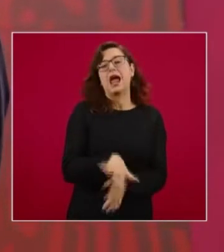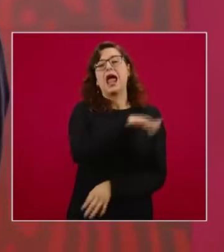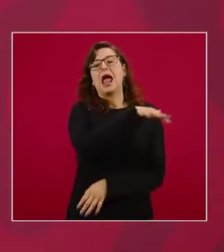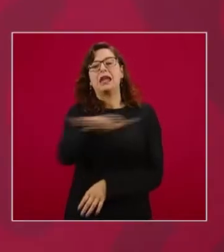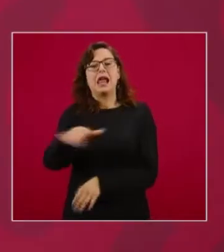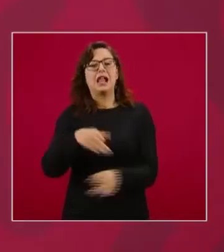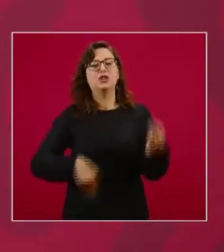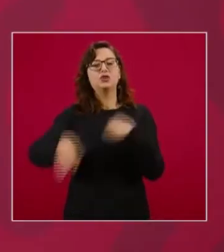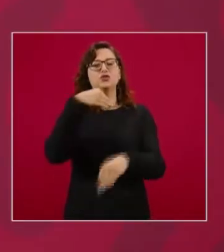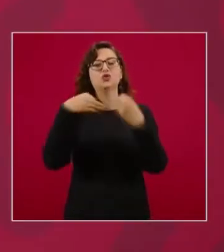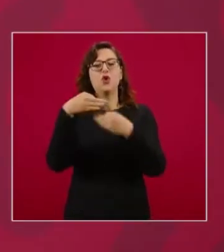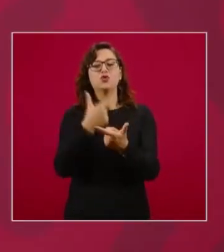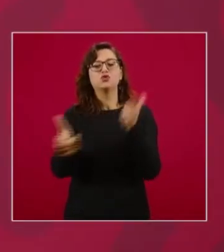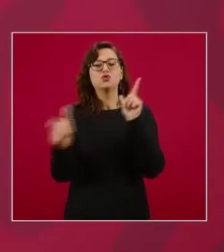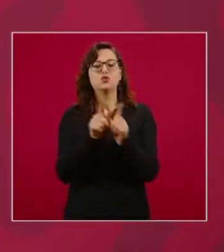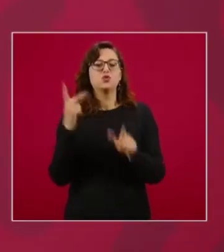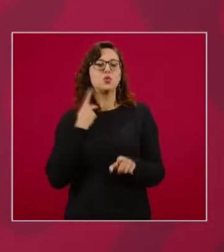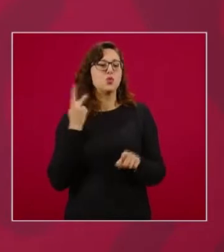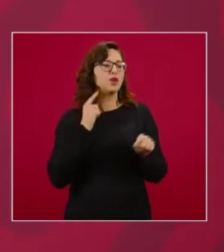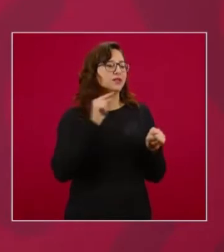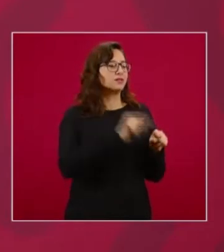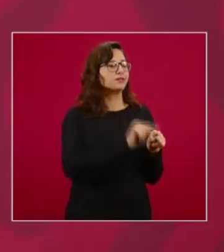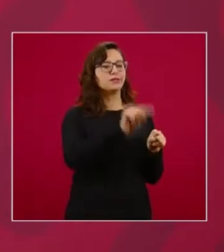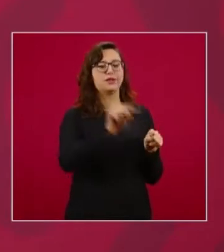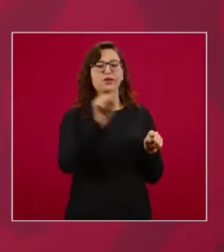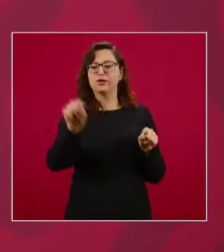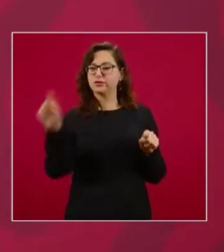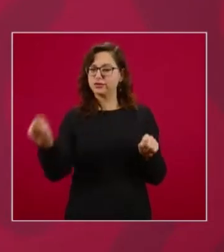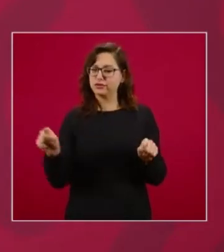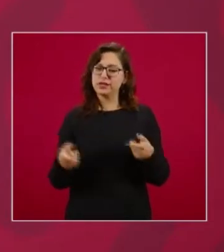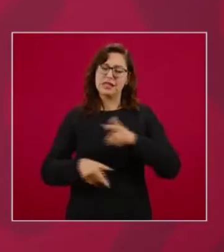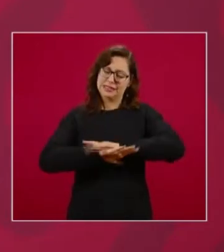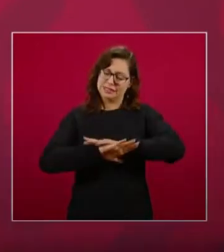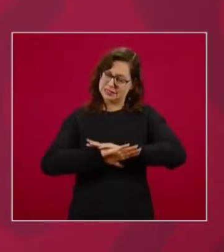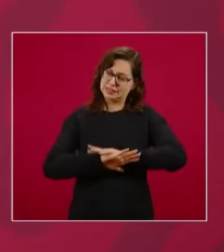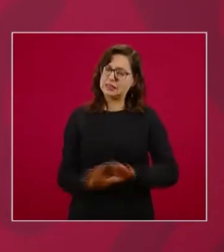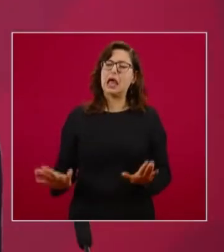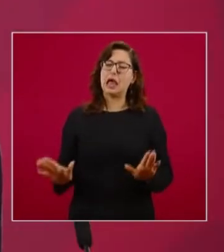vista de que ya